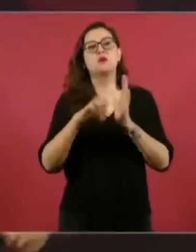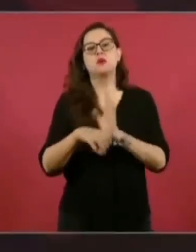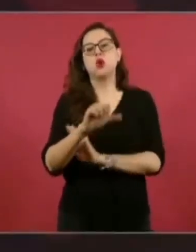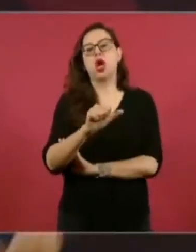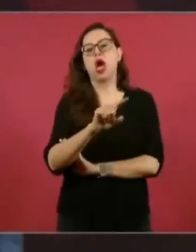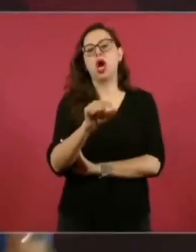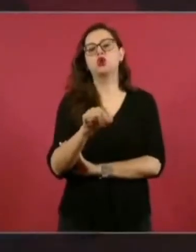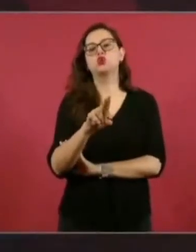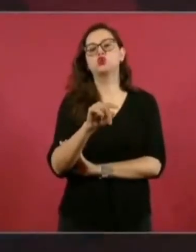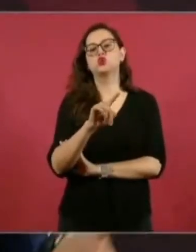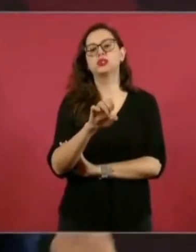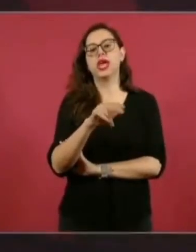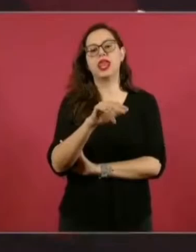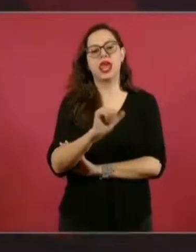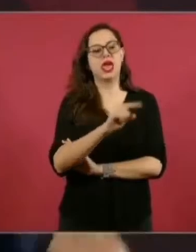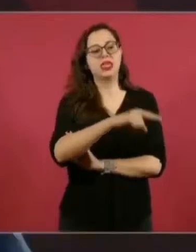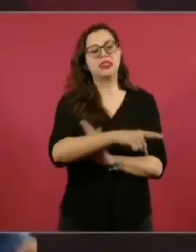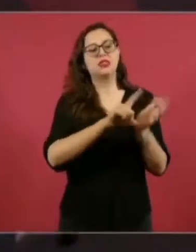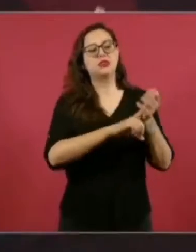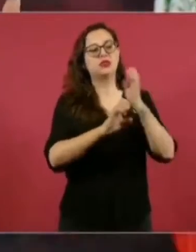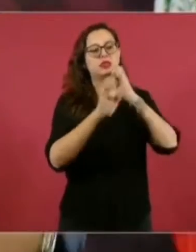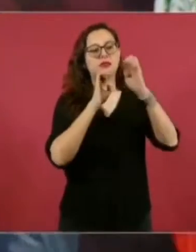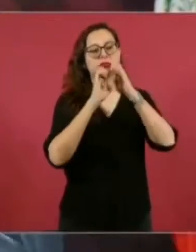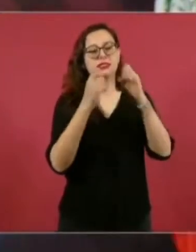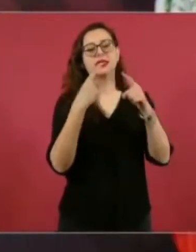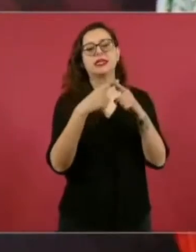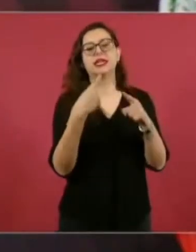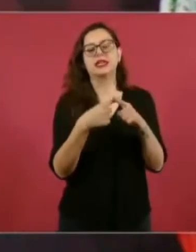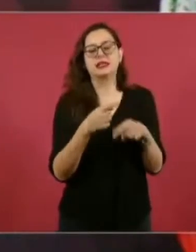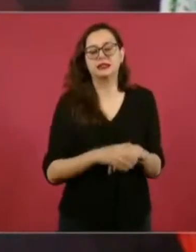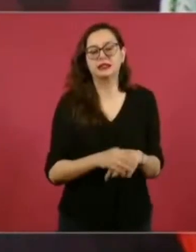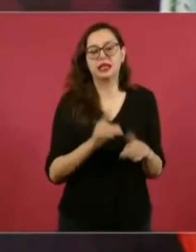¿A quiénes tiene ahí Pepe Cárdenas?